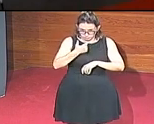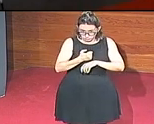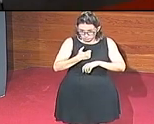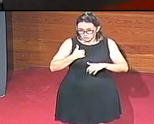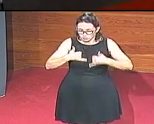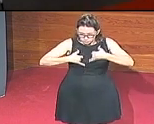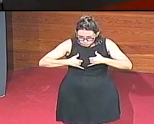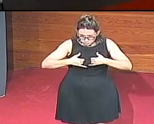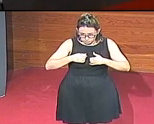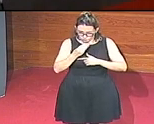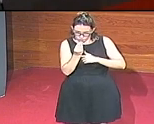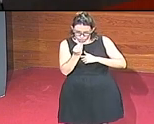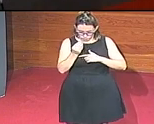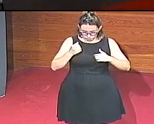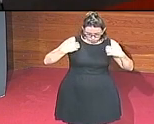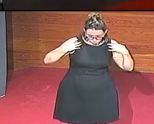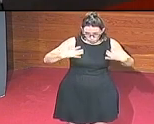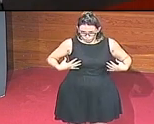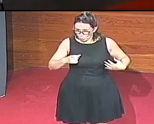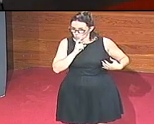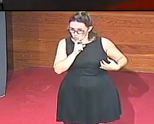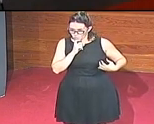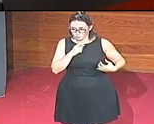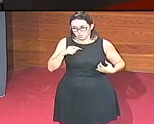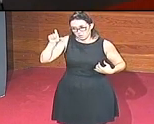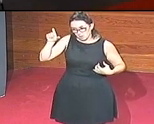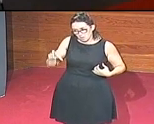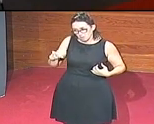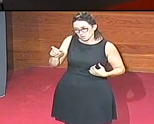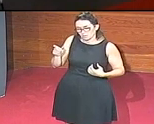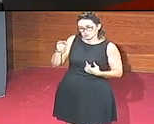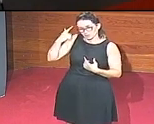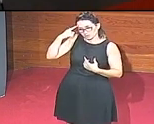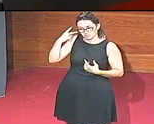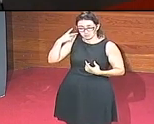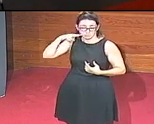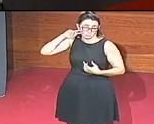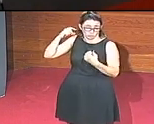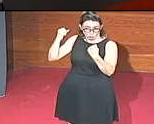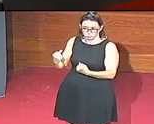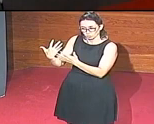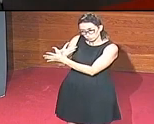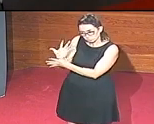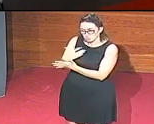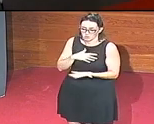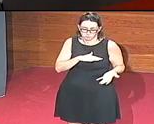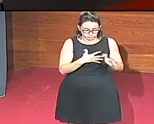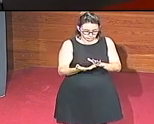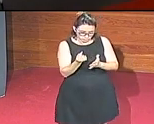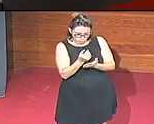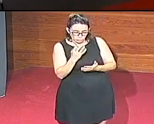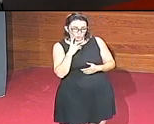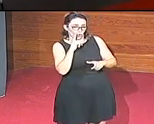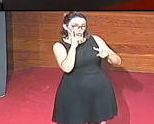técnico en biomecánica que nos explica cómo es y nosotros lo trasladamos a un dibujo o cuentas como es un tornado